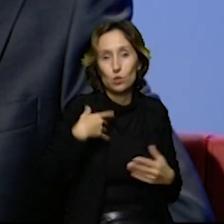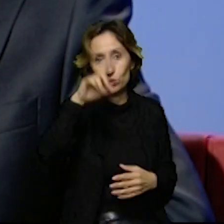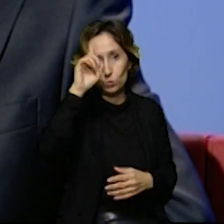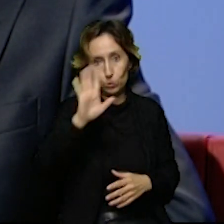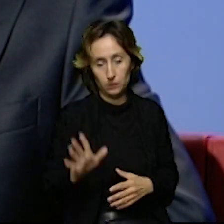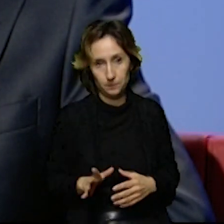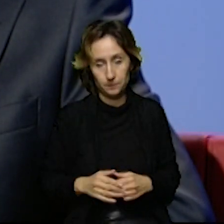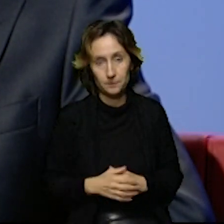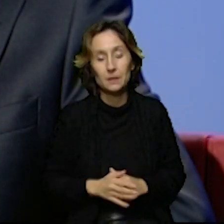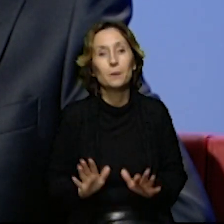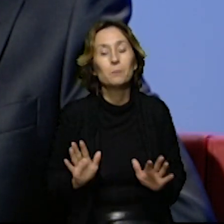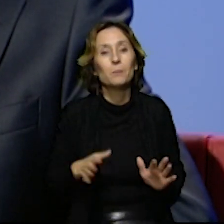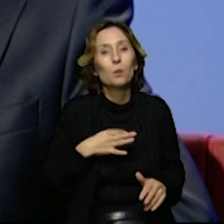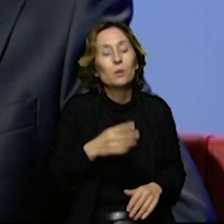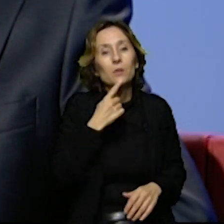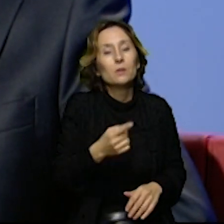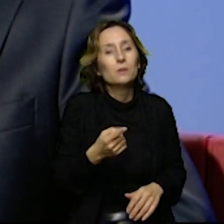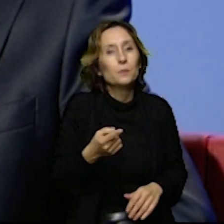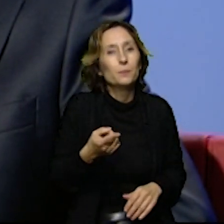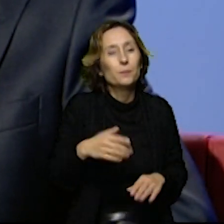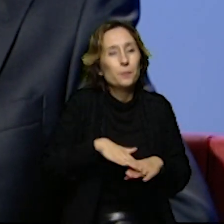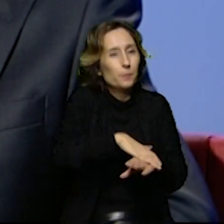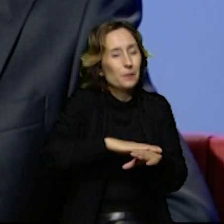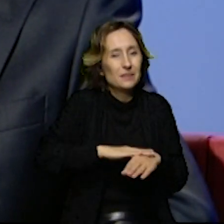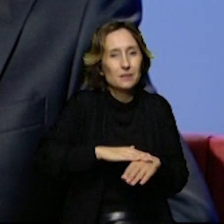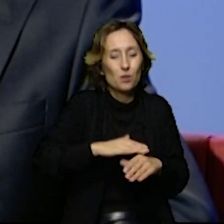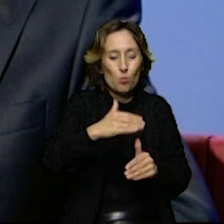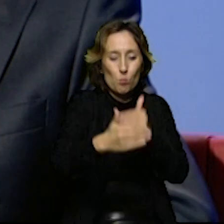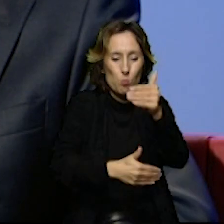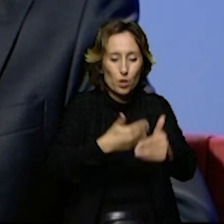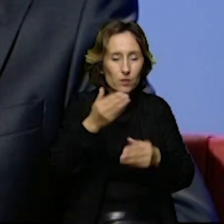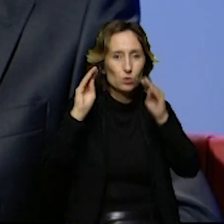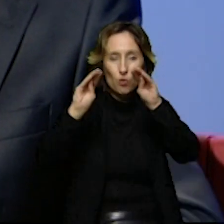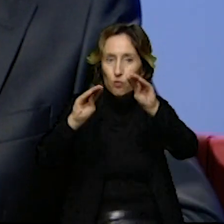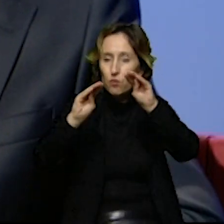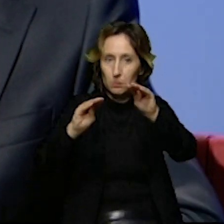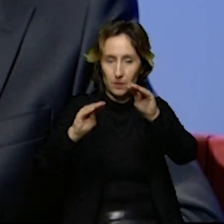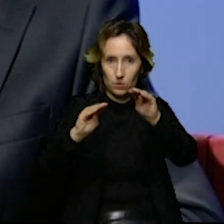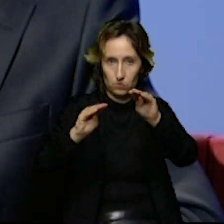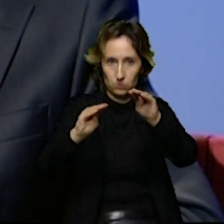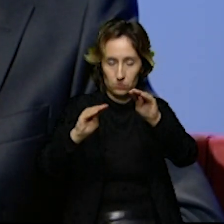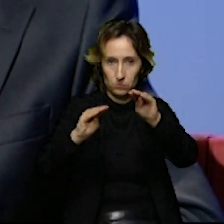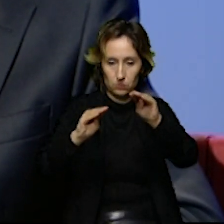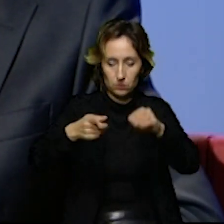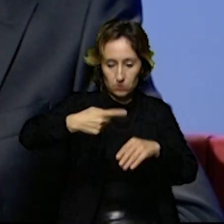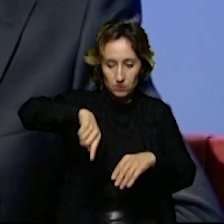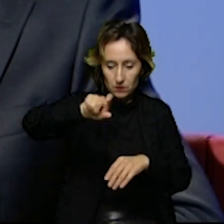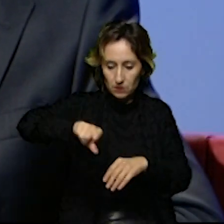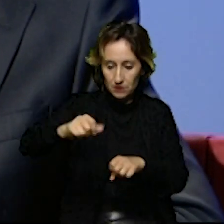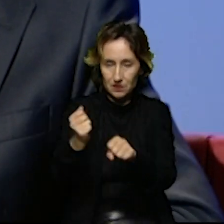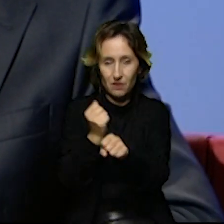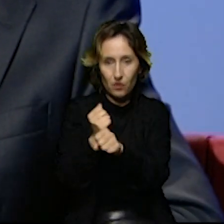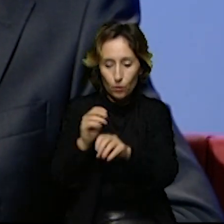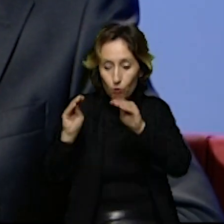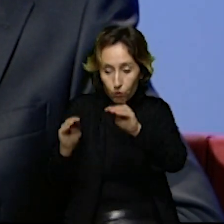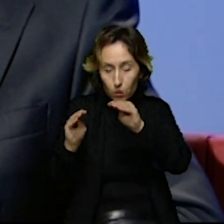decir es que lo fundamental en todo esto es el proceso de formación. Tenemos que formar a los trabajadores en